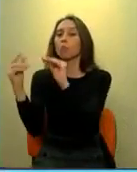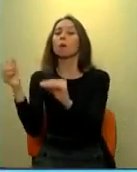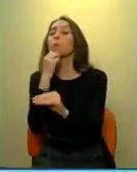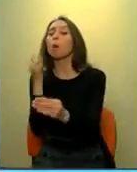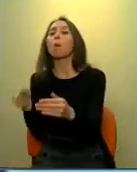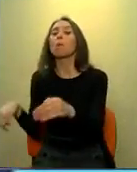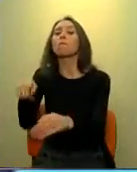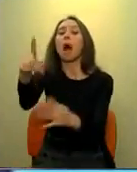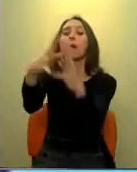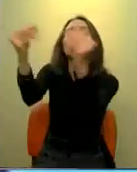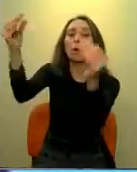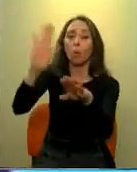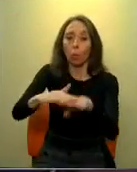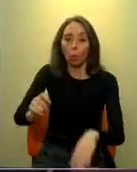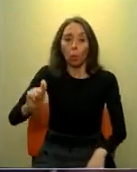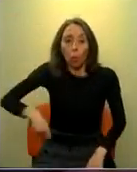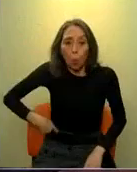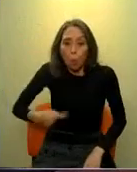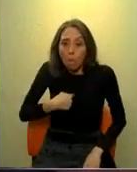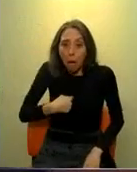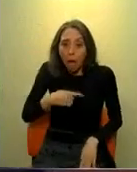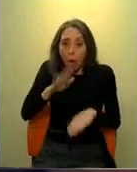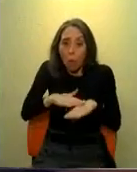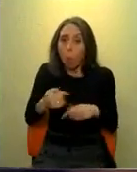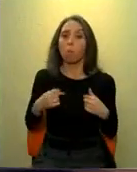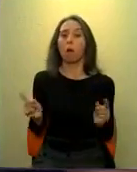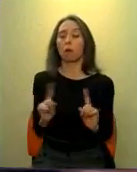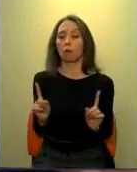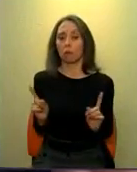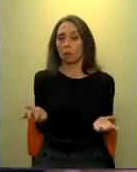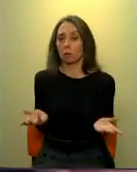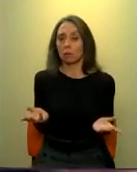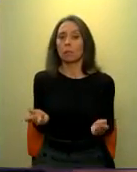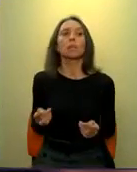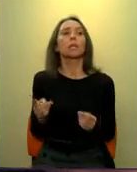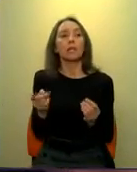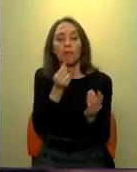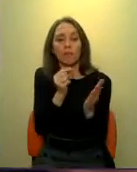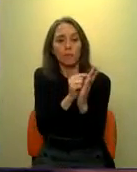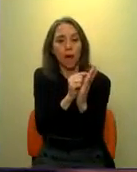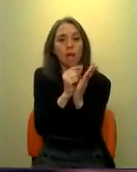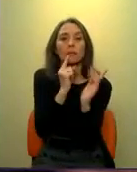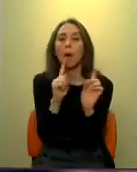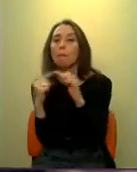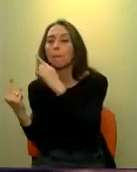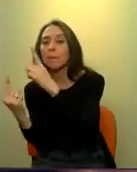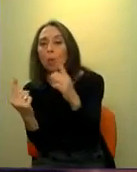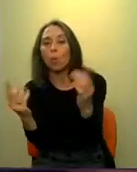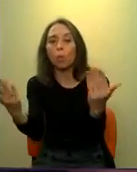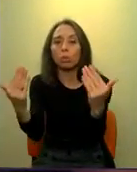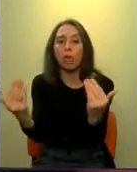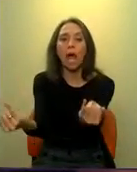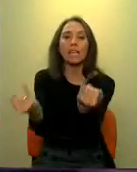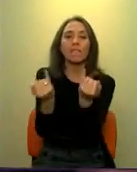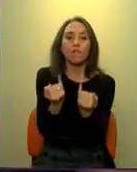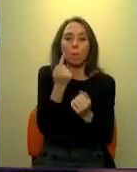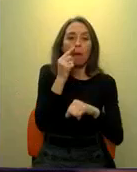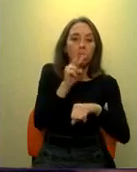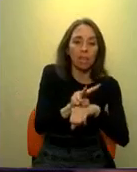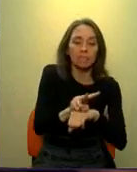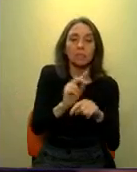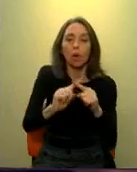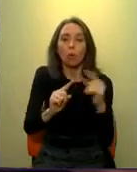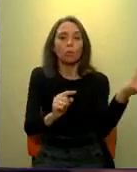mía? Le pregunto. Se suma al trabajo de testigo, de información que llega por distintos